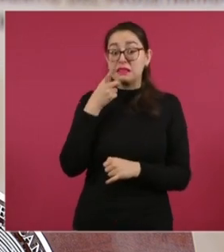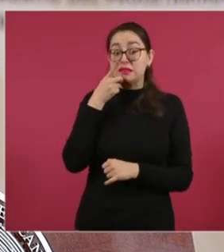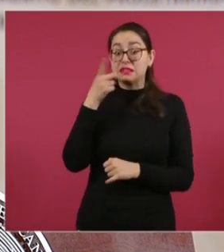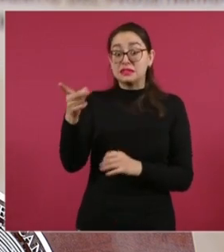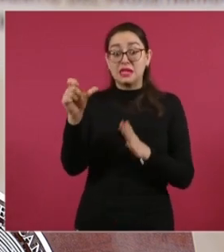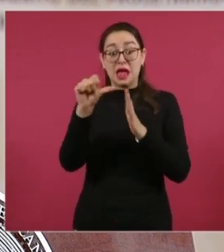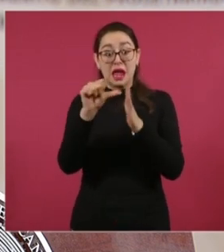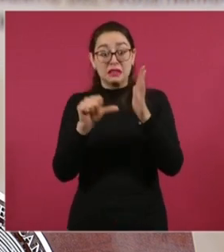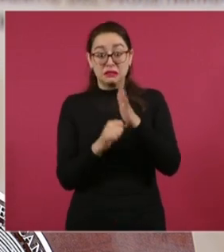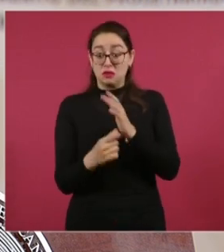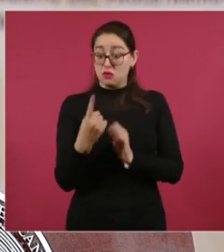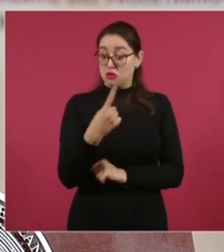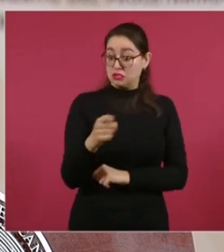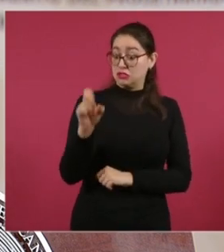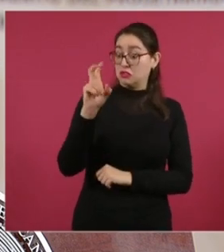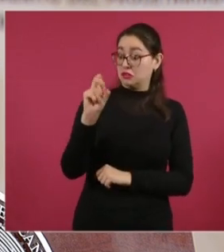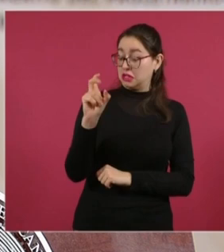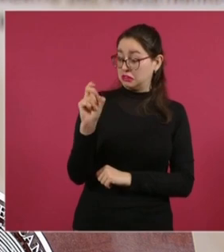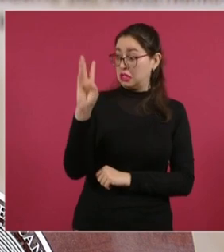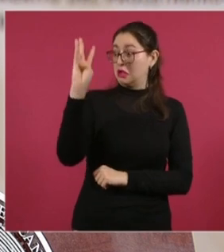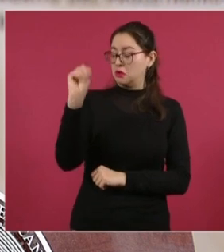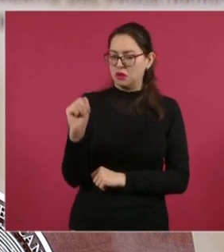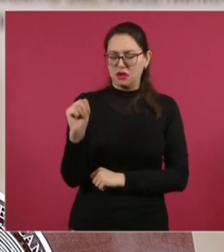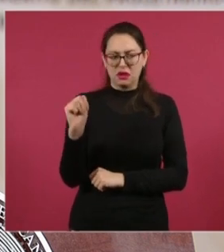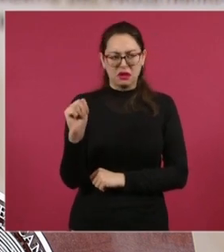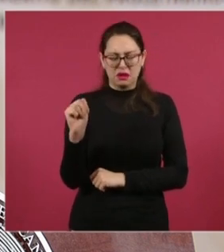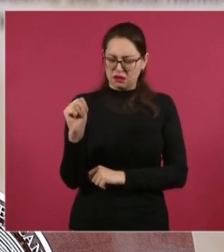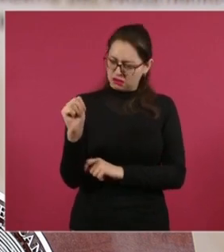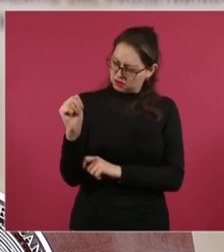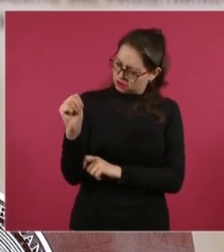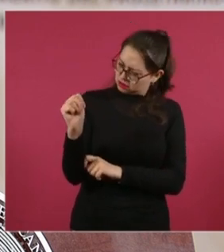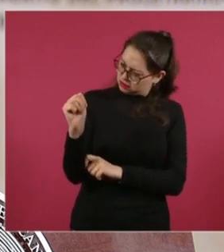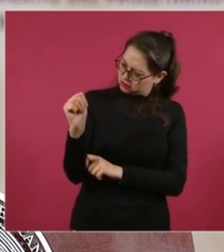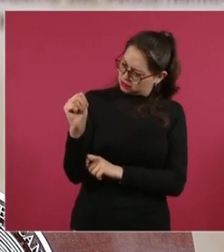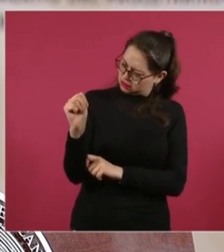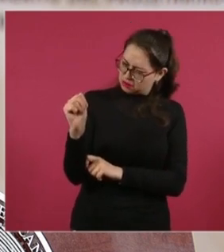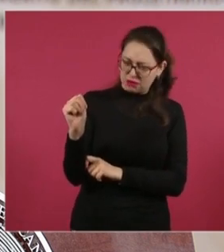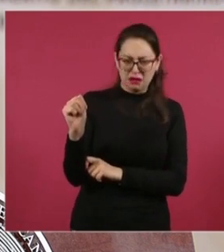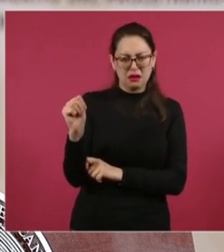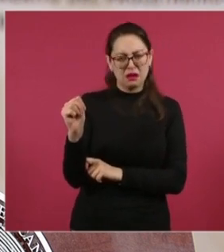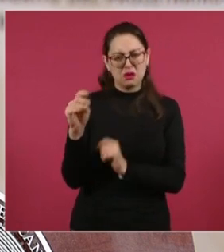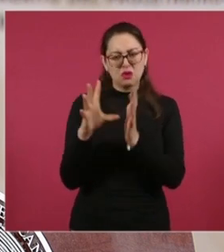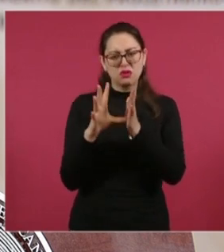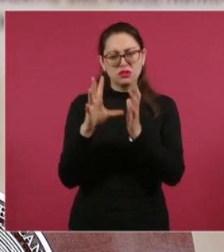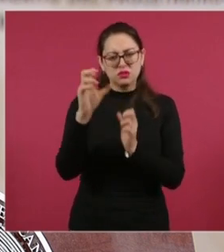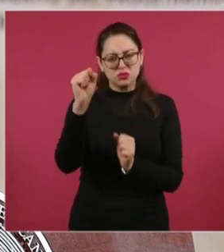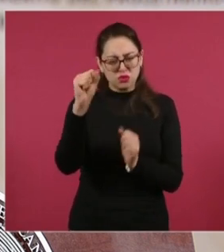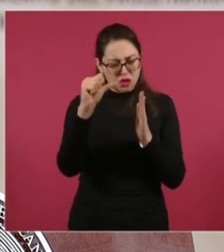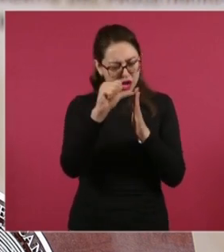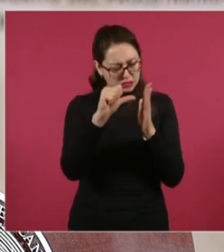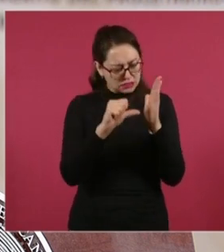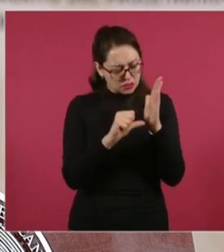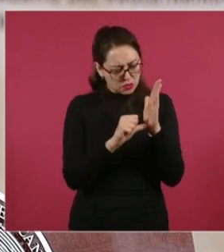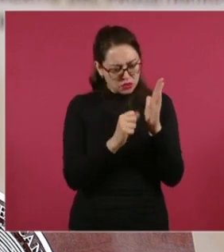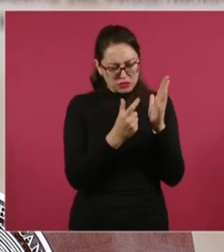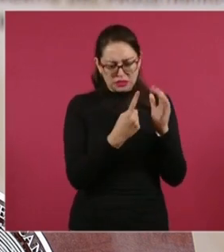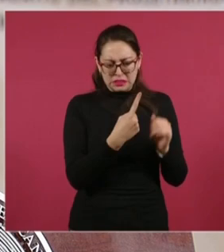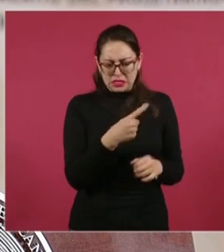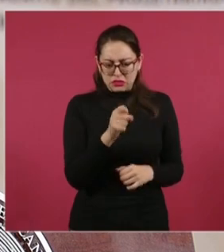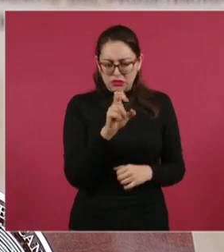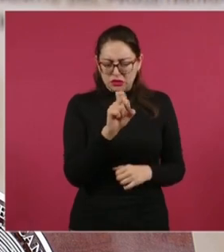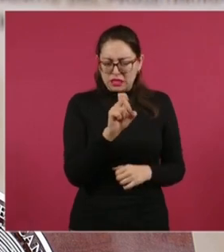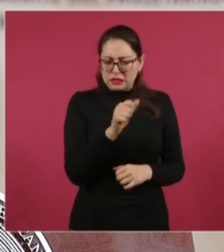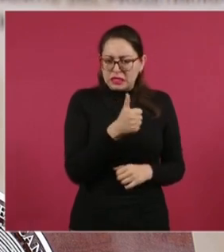139, pero nuestra Carta Magna tiene 136 artículos. Se trata de una campaña burda,